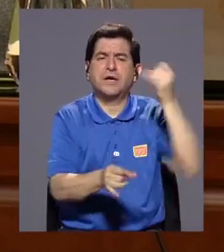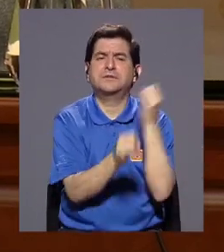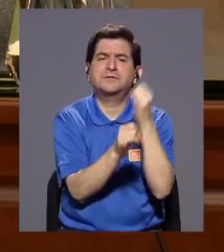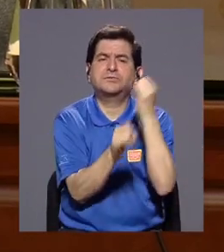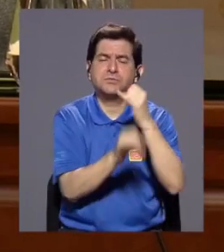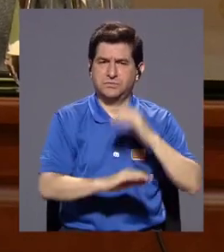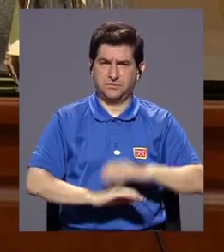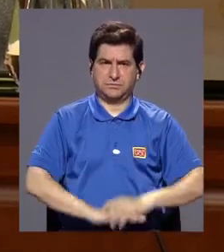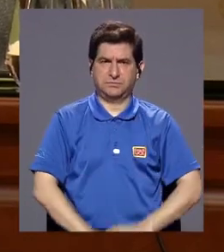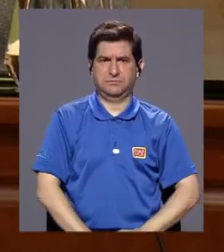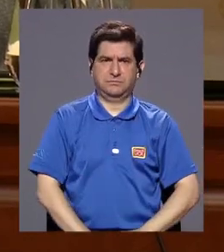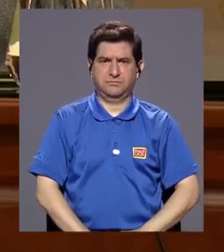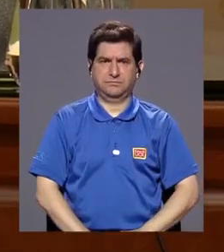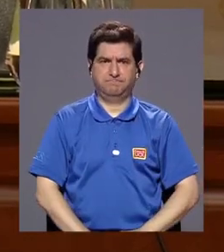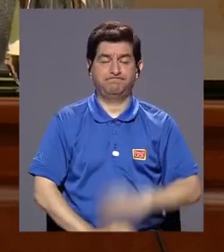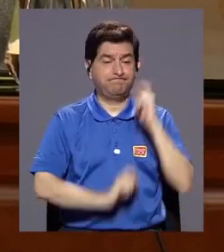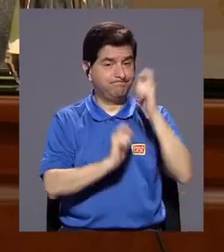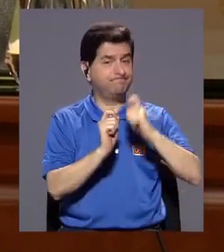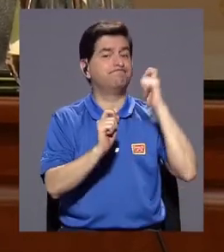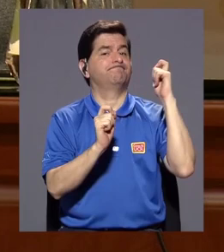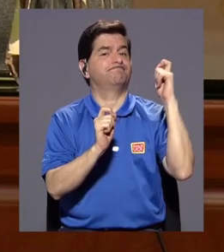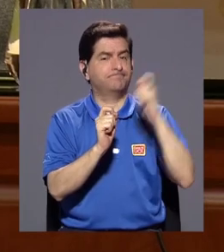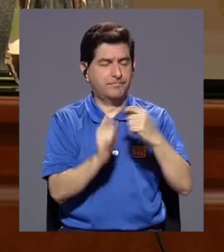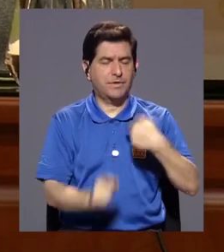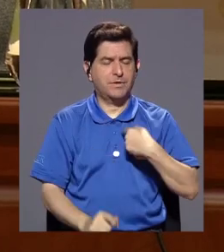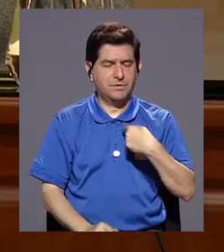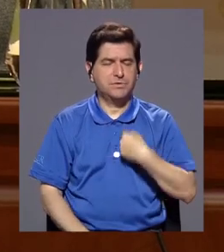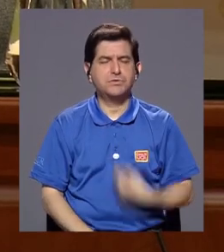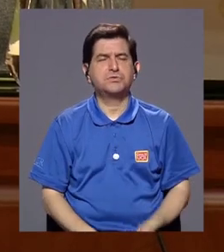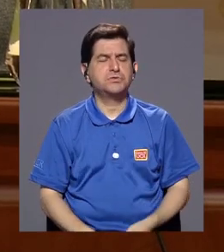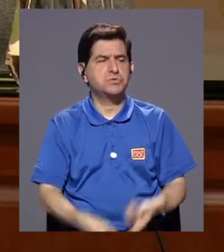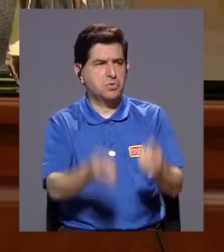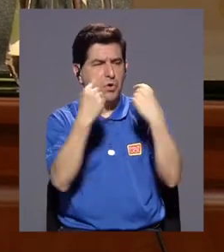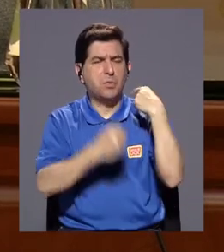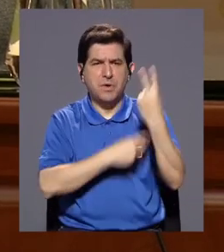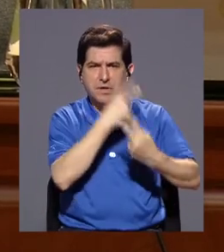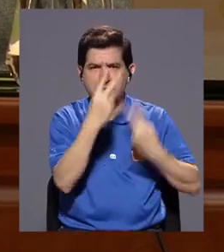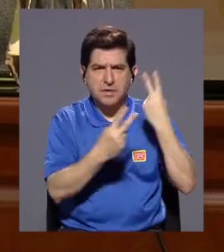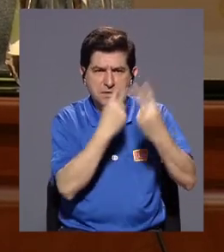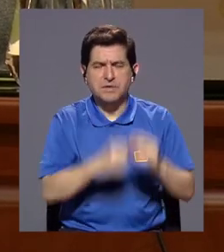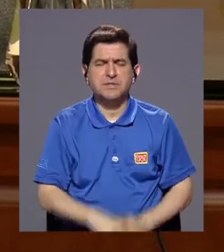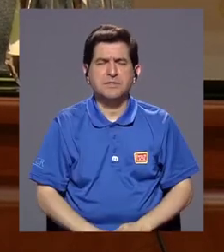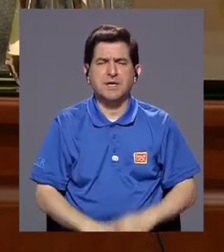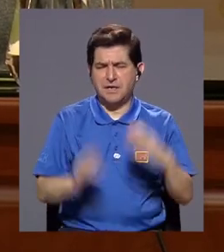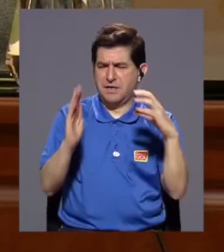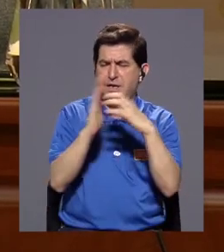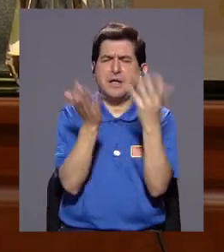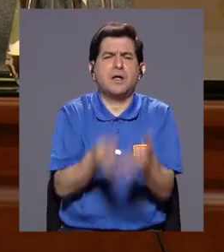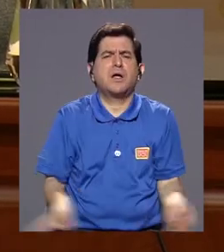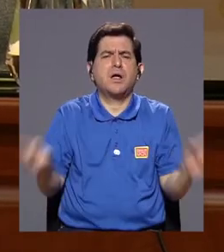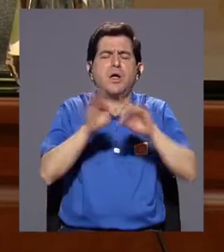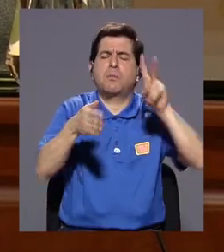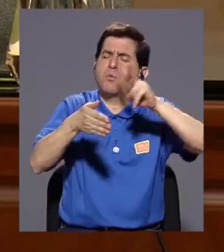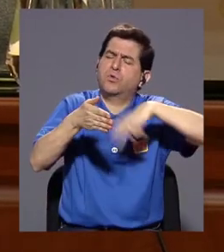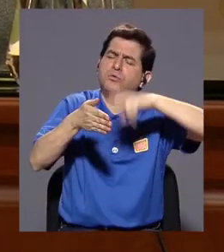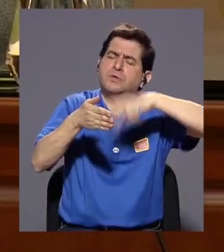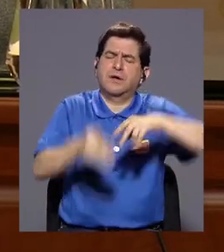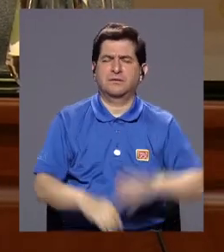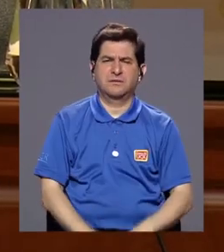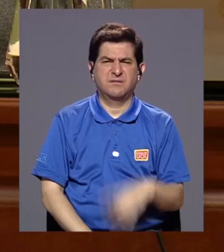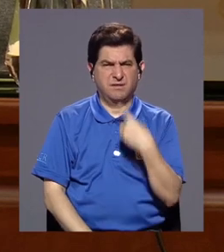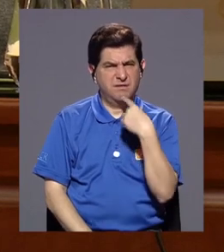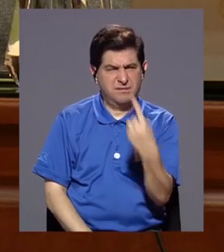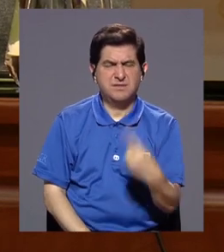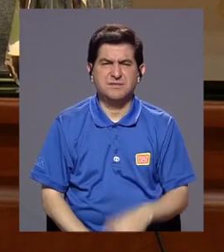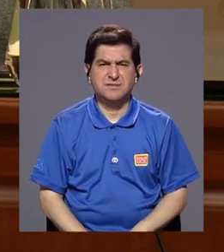Precisamente, yo acabo de venir de viaje y leí un artículo muy importante que decía que para que alguien fuese